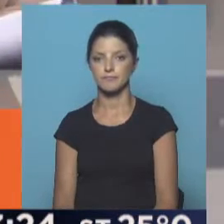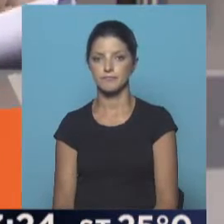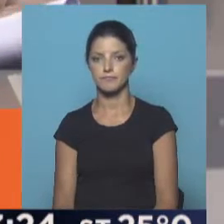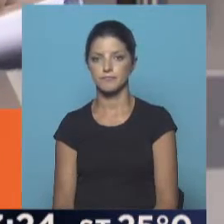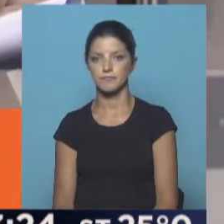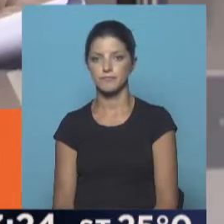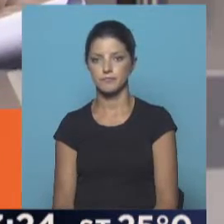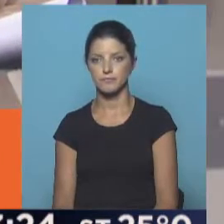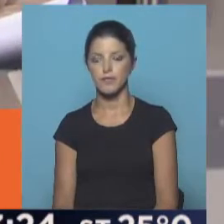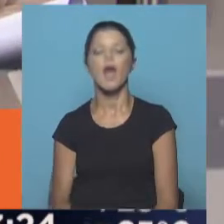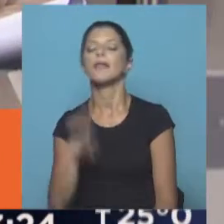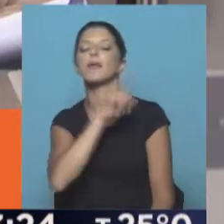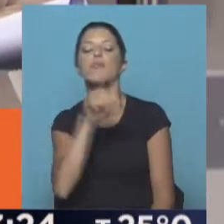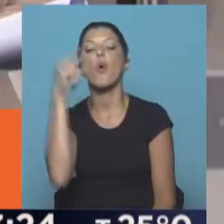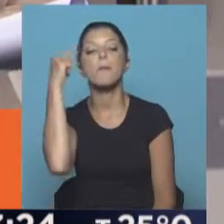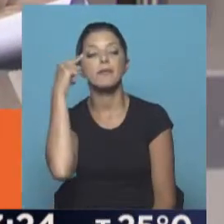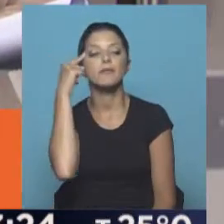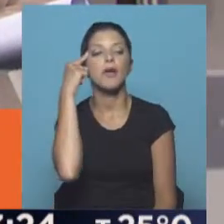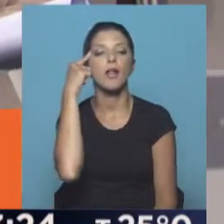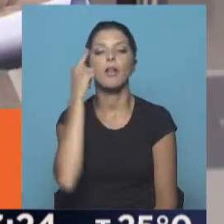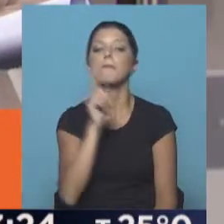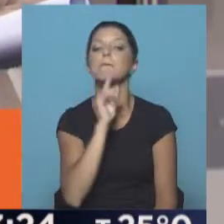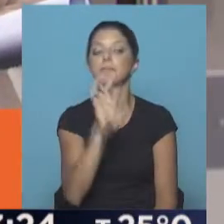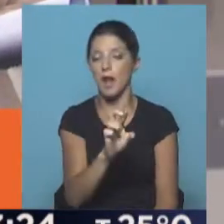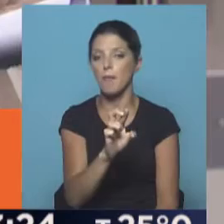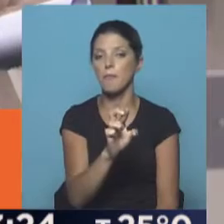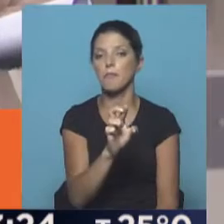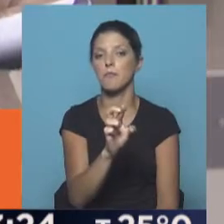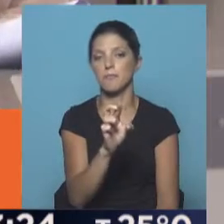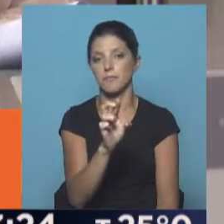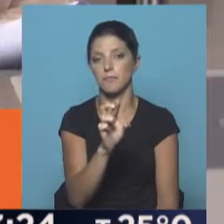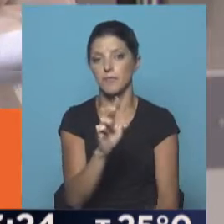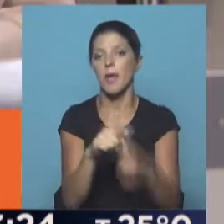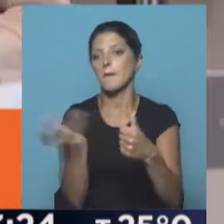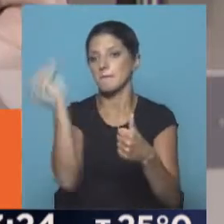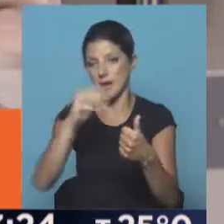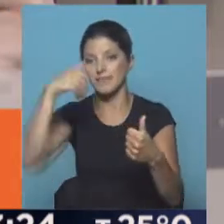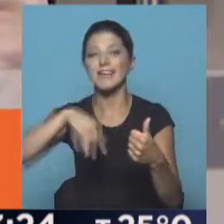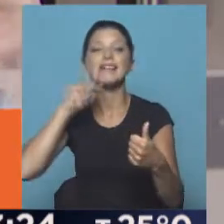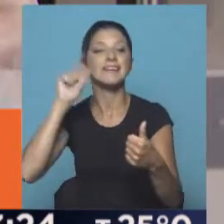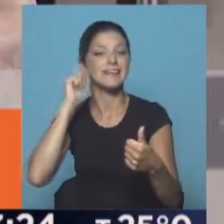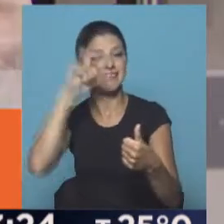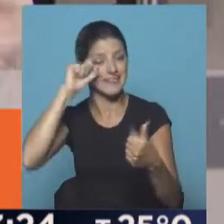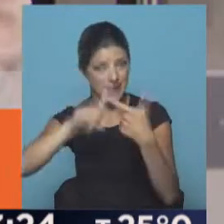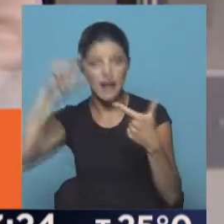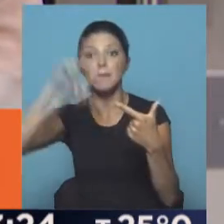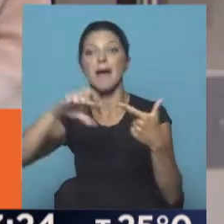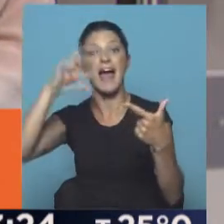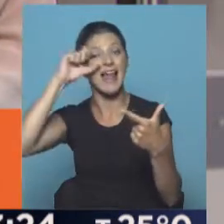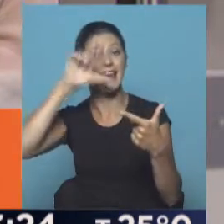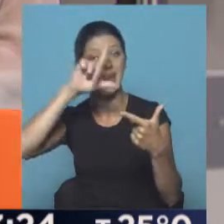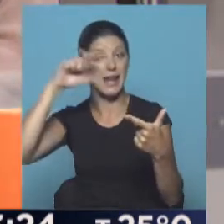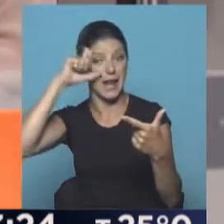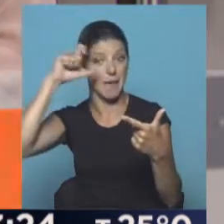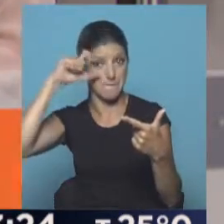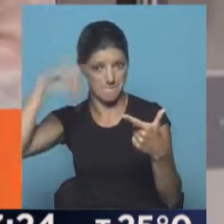a Trump, es Trump más Nigel Farage, Sí, claro, más claro. Marine Le Pen, Claro. más Víctor